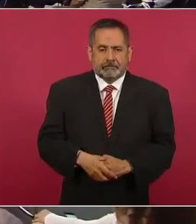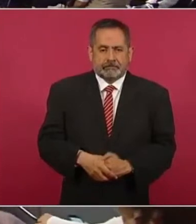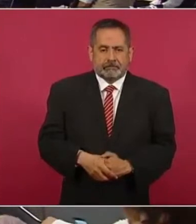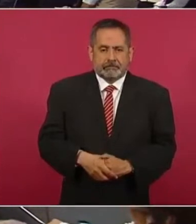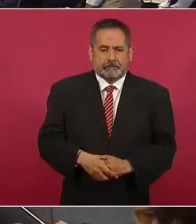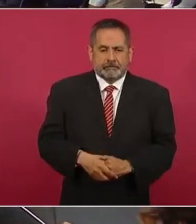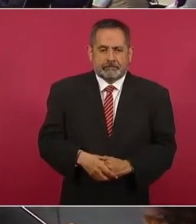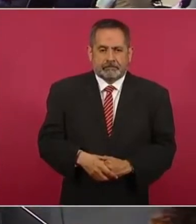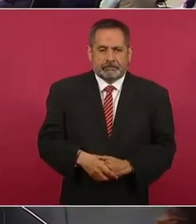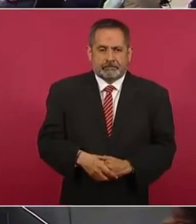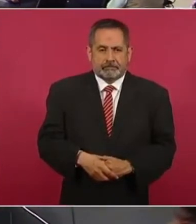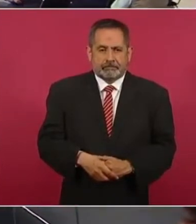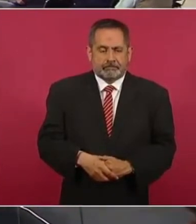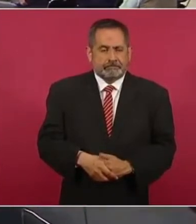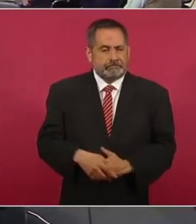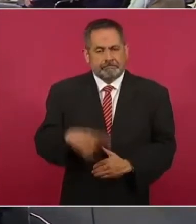Pues decirle a la gente,